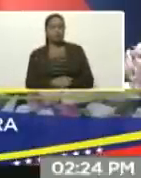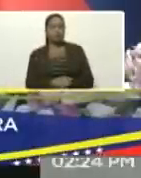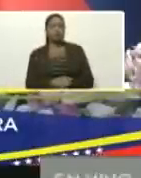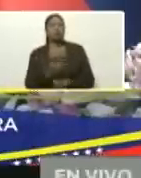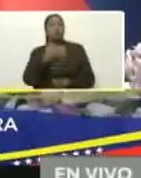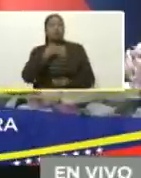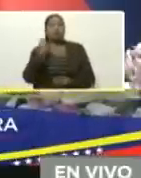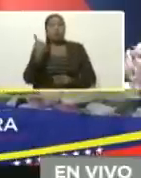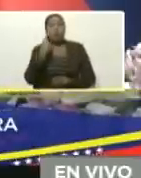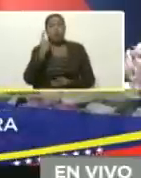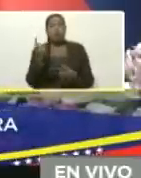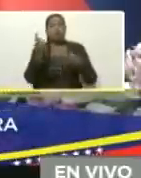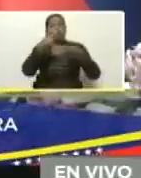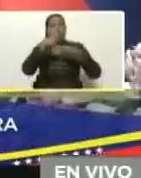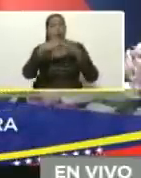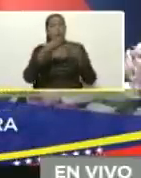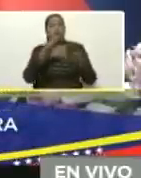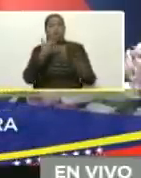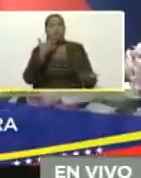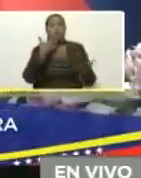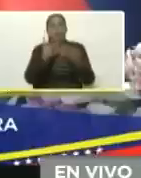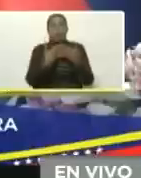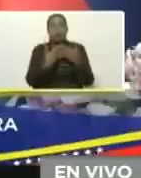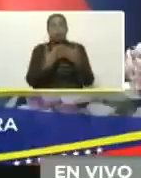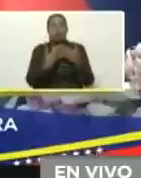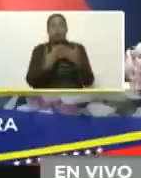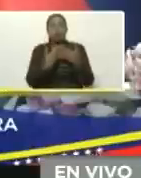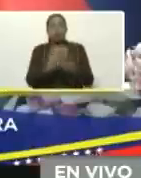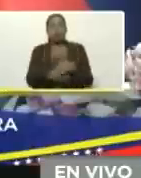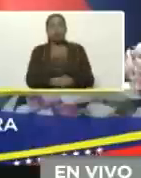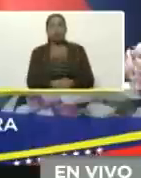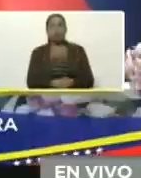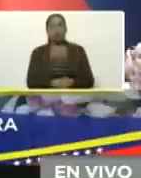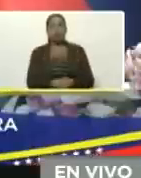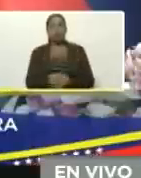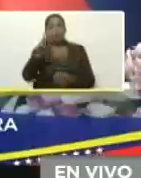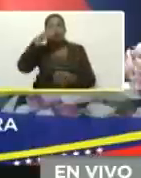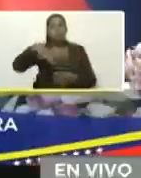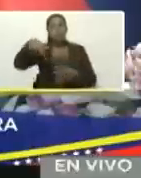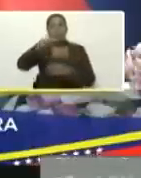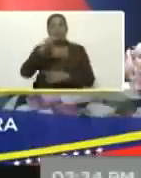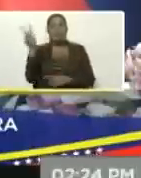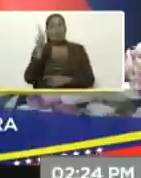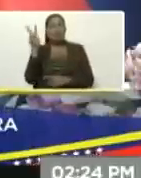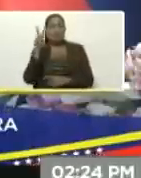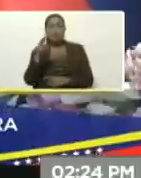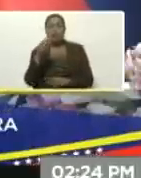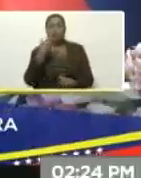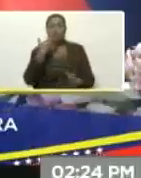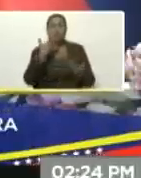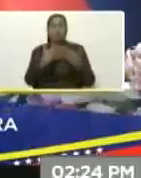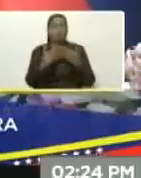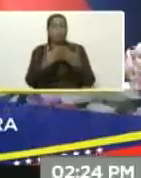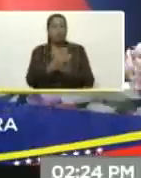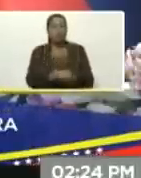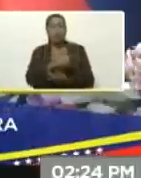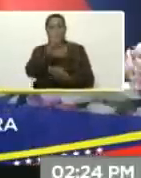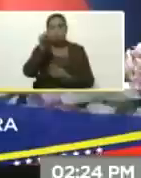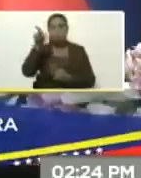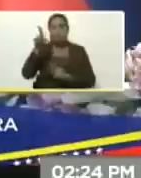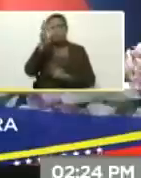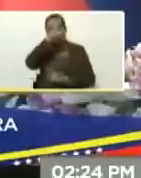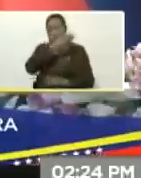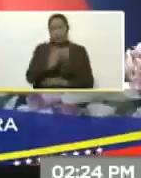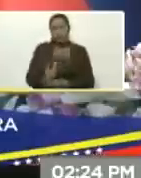Yo solo agregaría el agradecimiento del pueblo de Venezuela a usted,